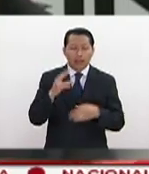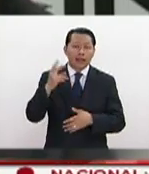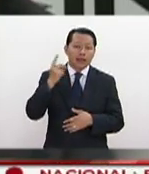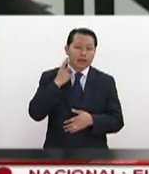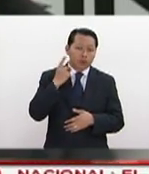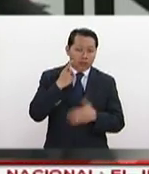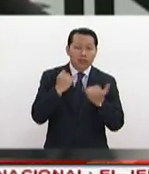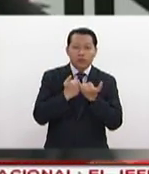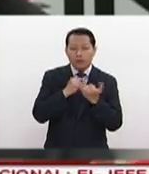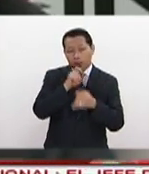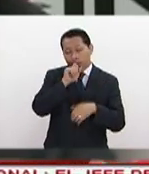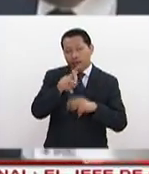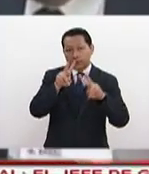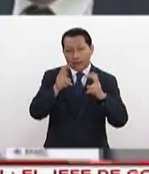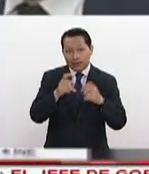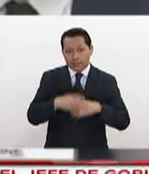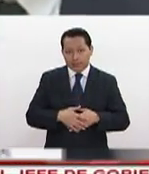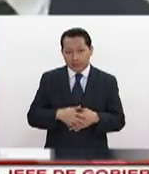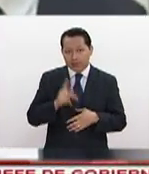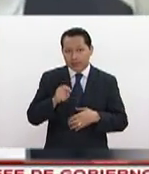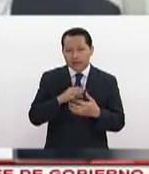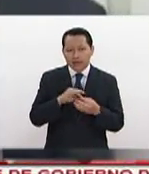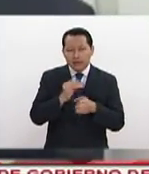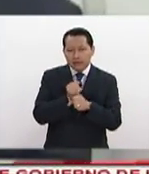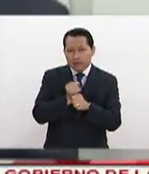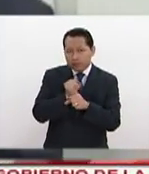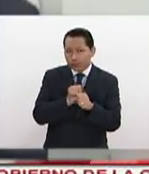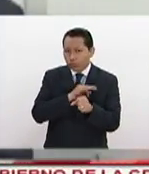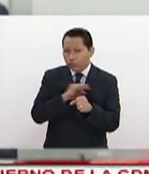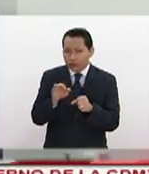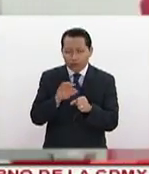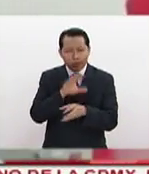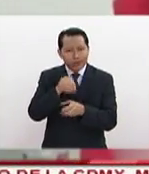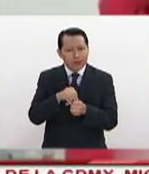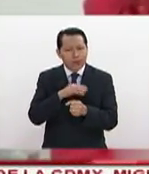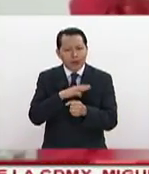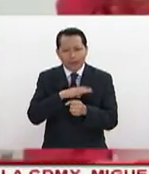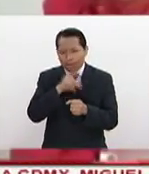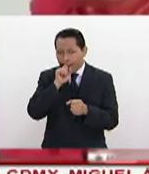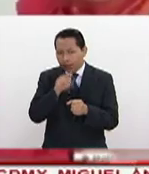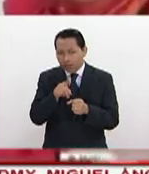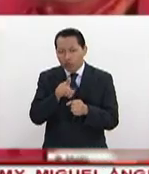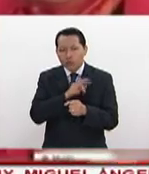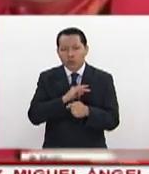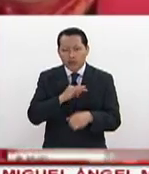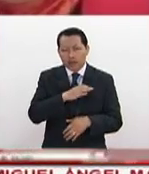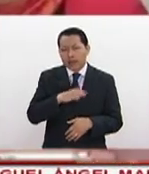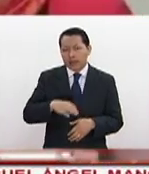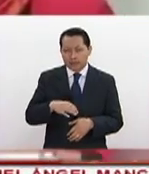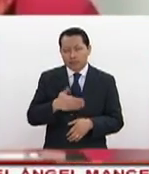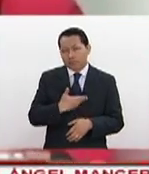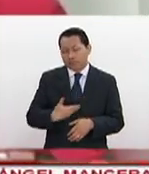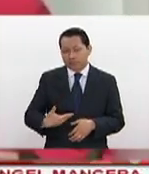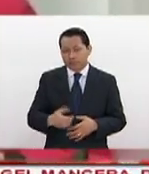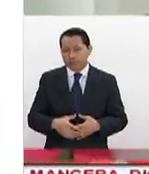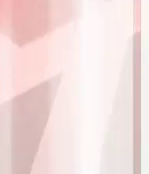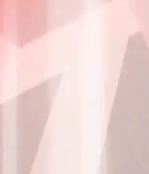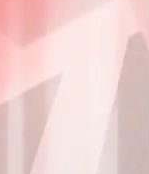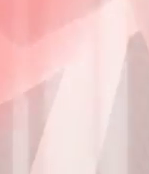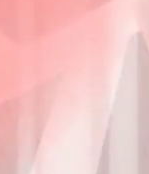diputados involucrados en este tema. Sostuvo que las investigaciones llegarán hasta los aspirantes a una candidatura presidencial.